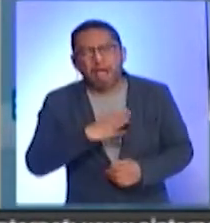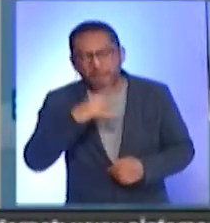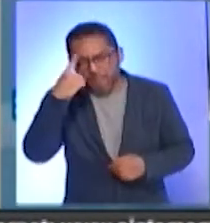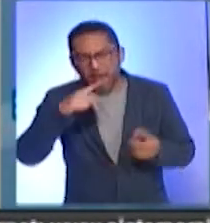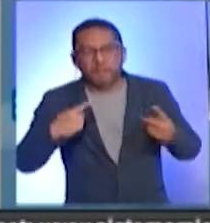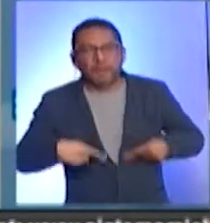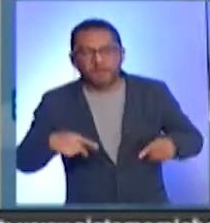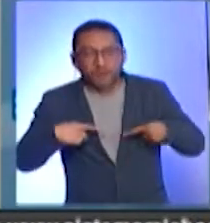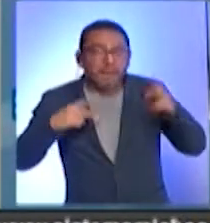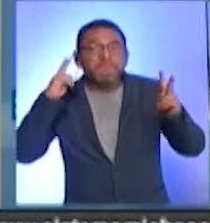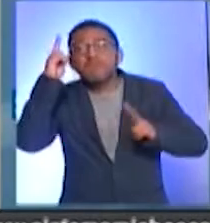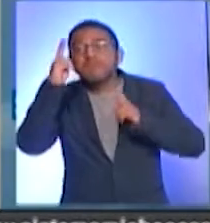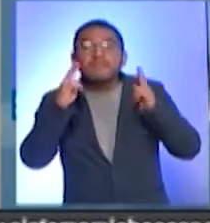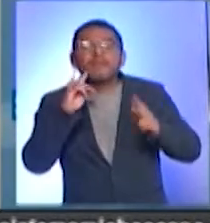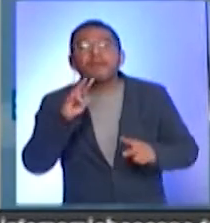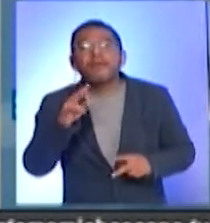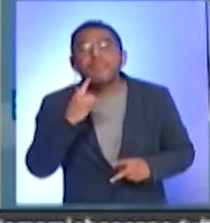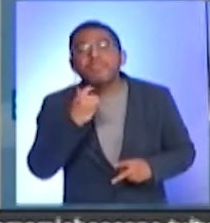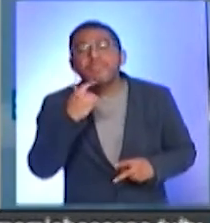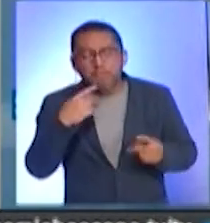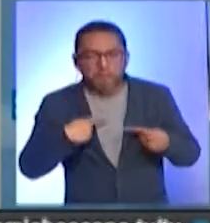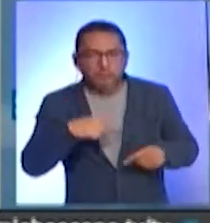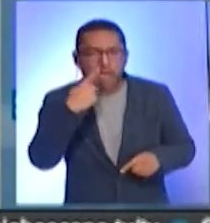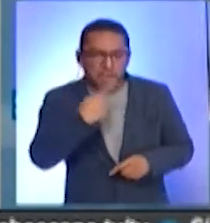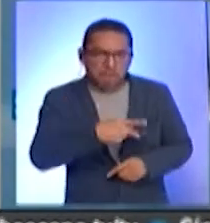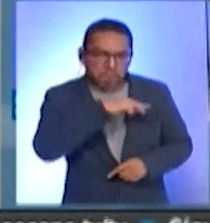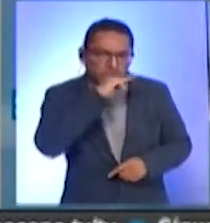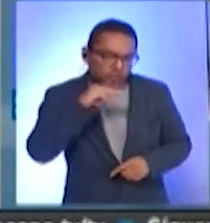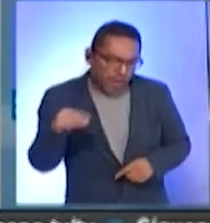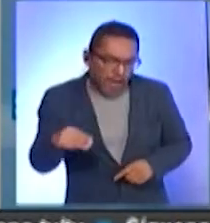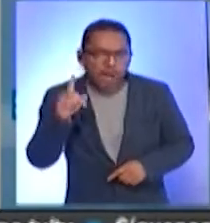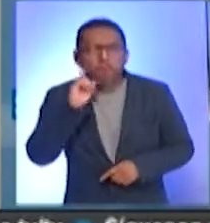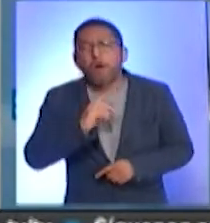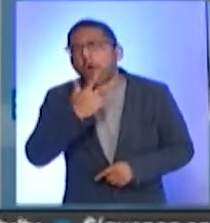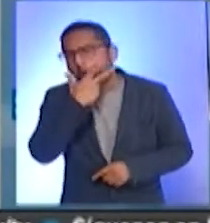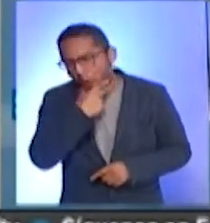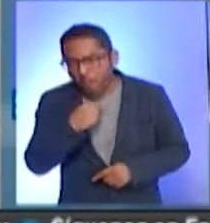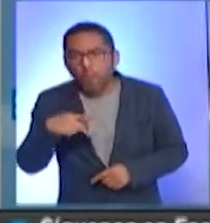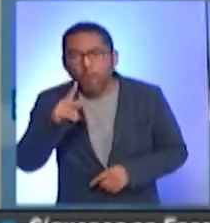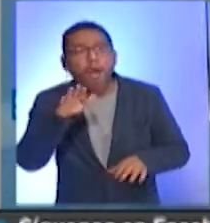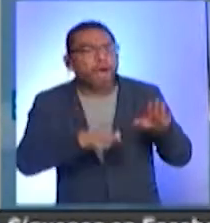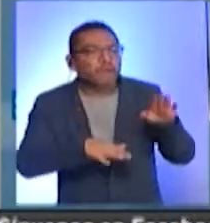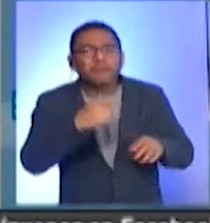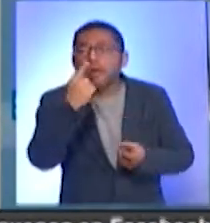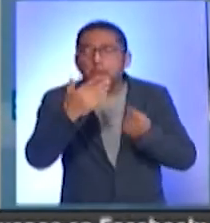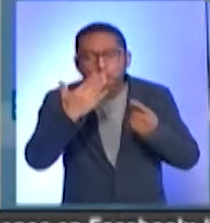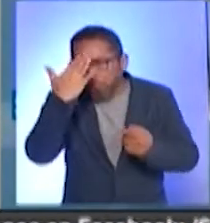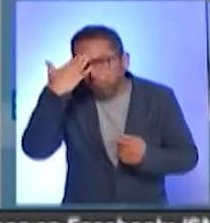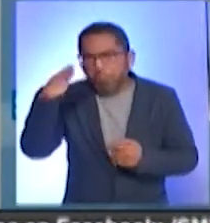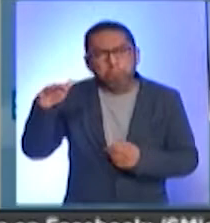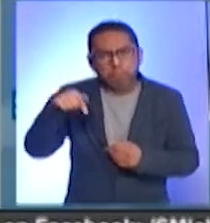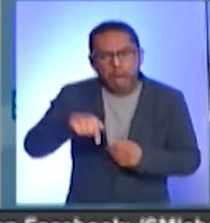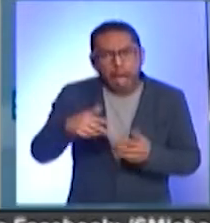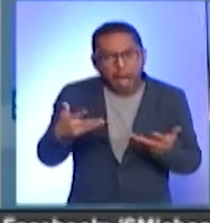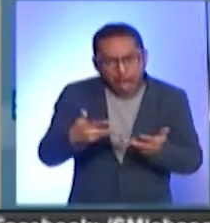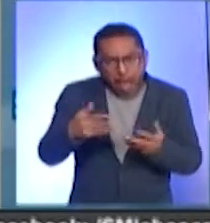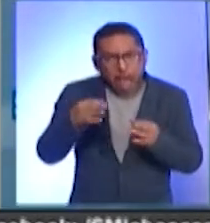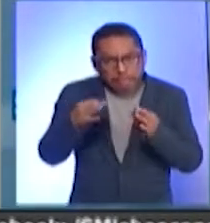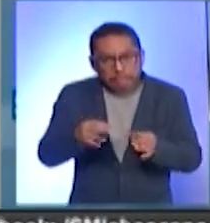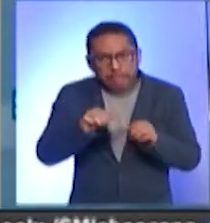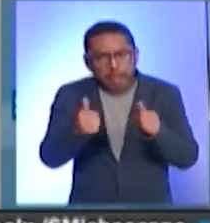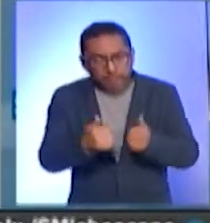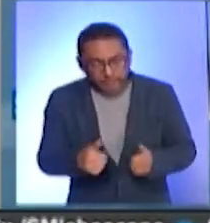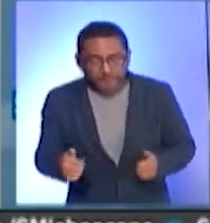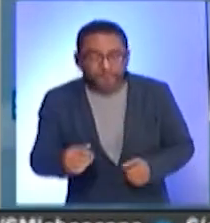visitantes y para nosotros también para reflotar las fichas que a veces desconocemos toda esta riqueza que tenemos y por otro lado